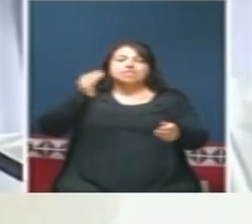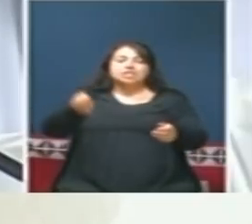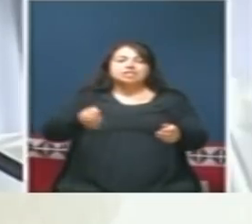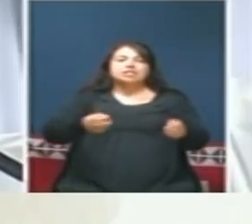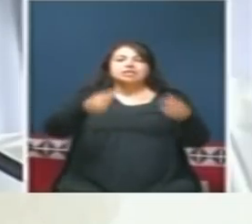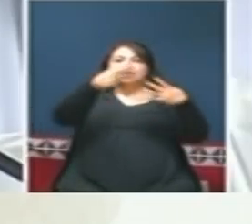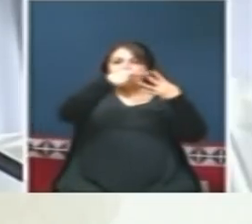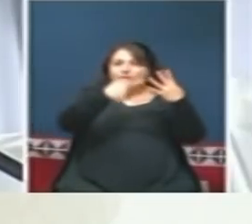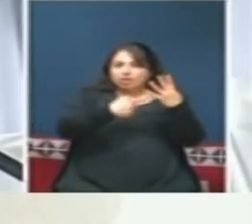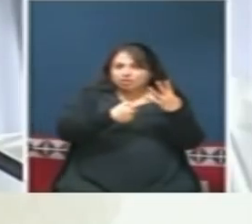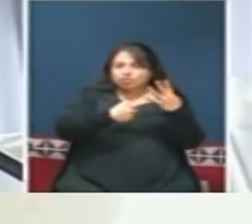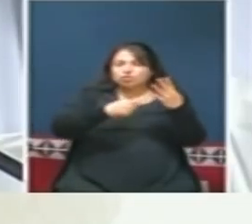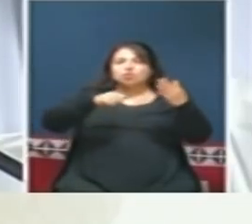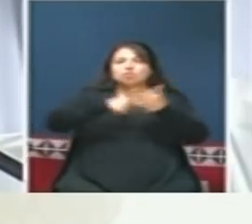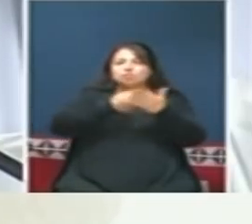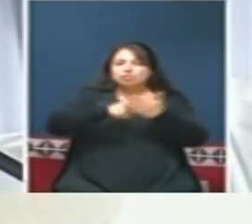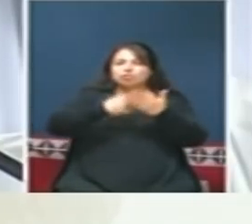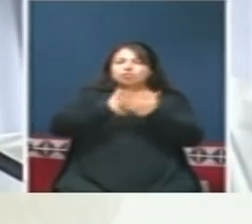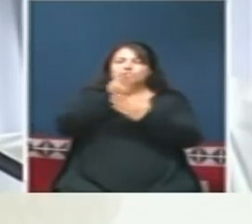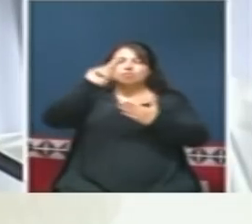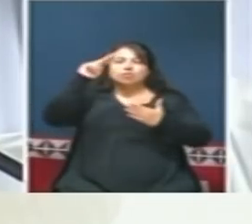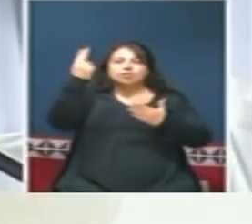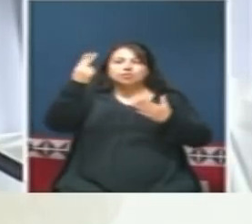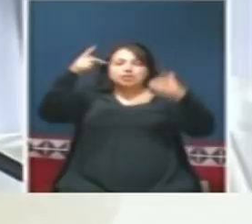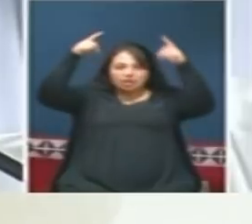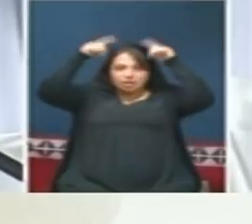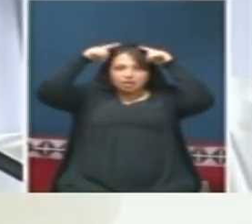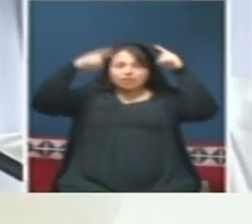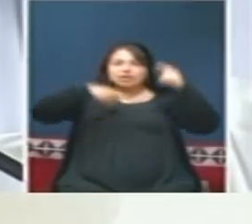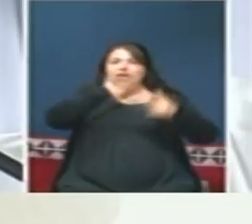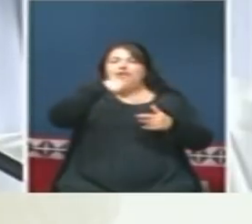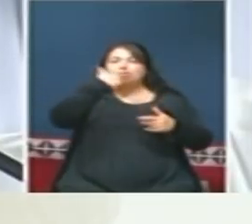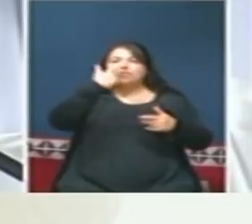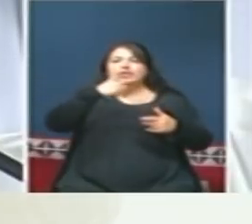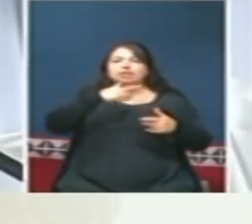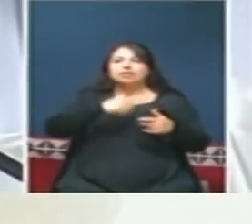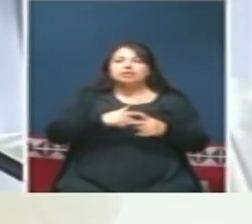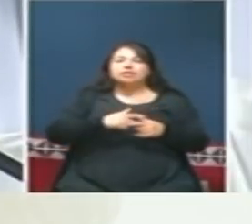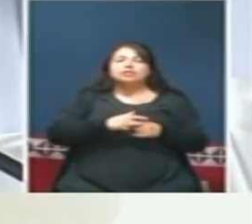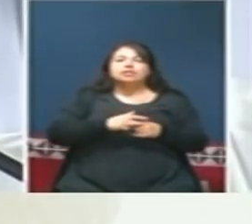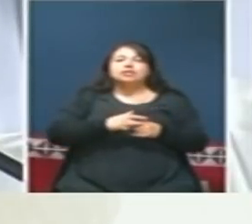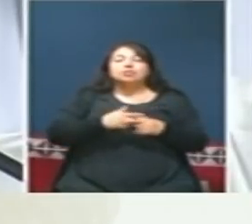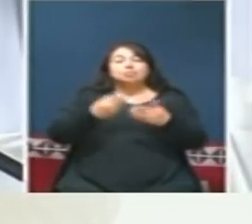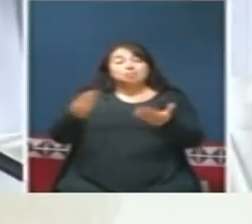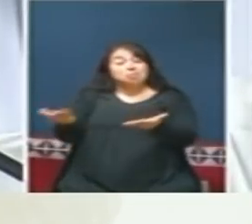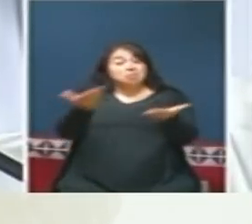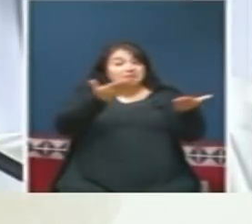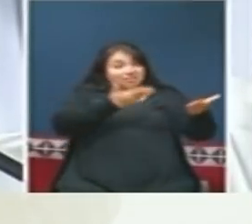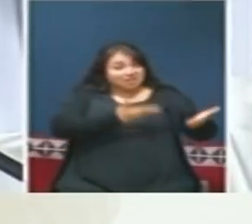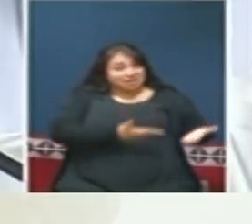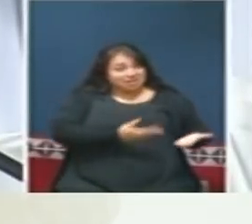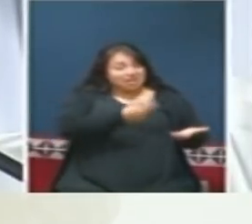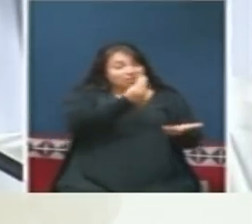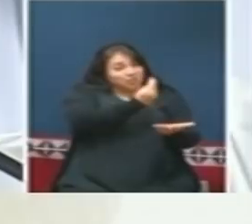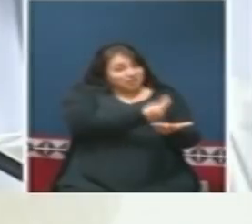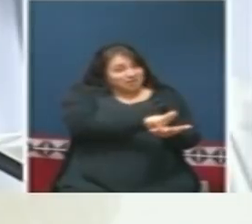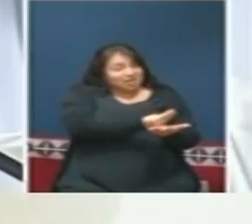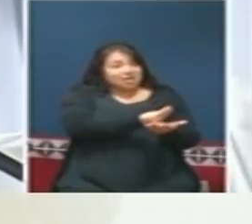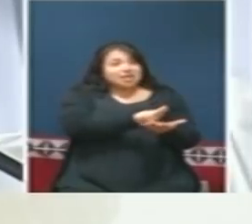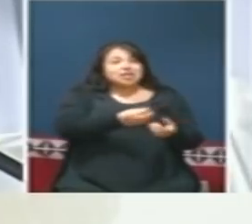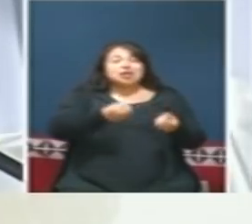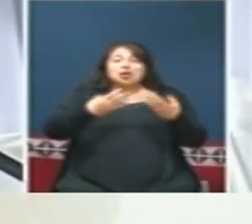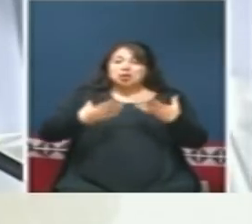Damos gracias al Cardenal Becciu por su presencia cordial y por hacernos presente al